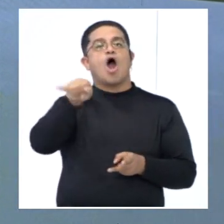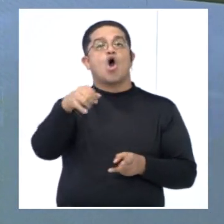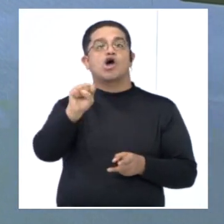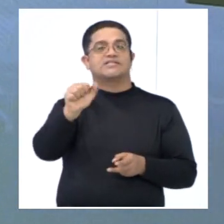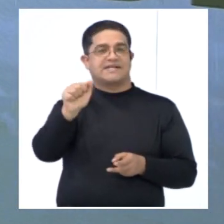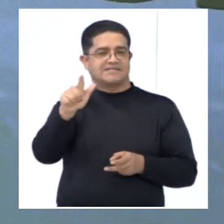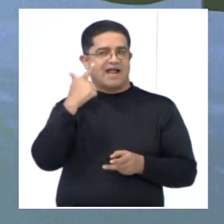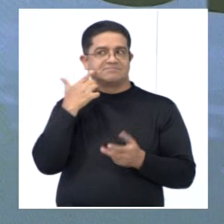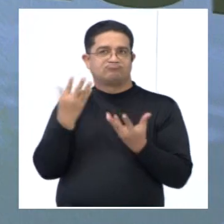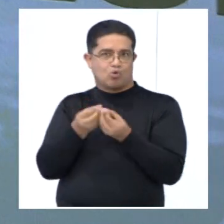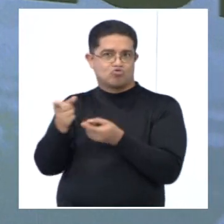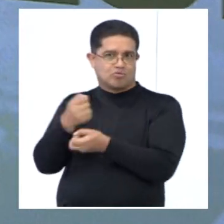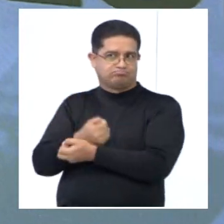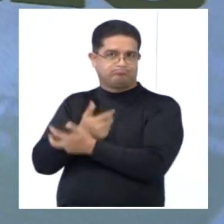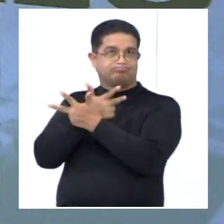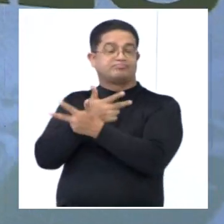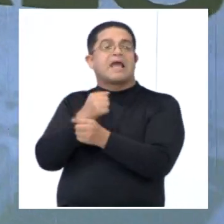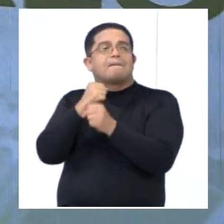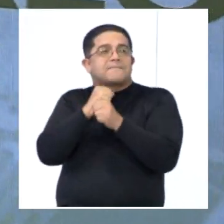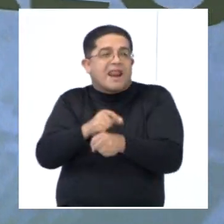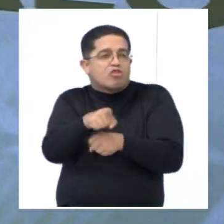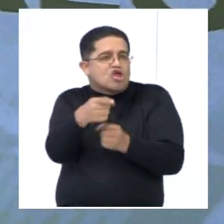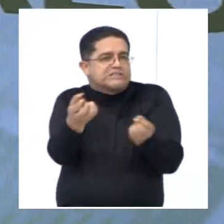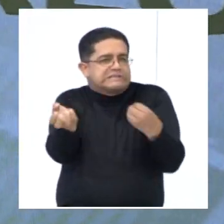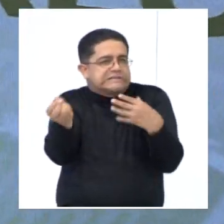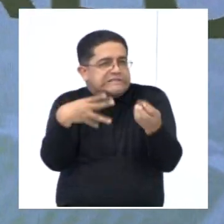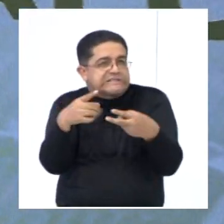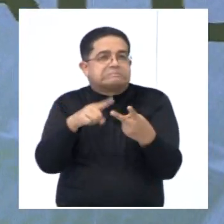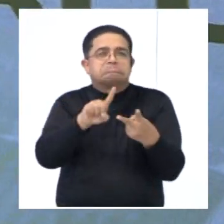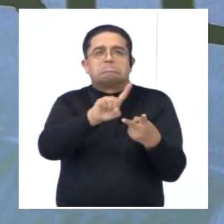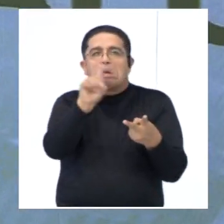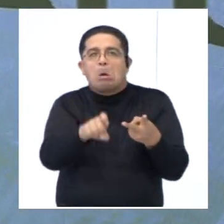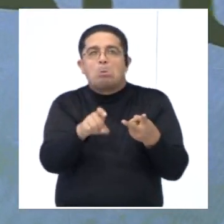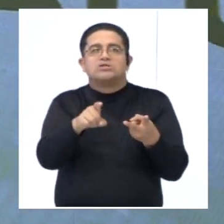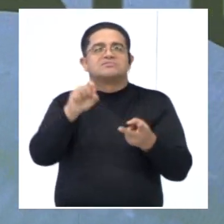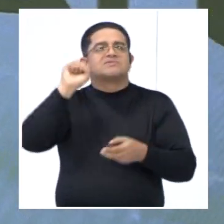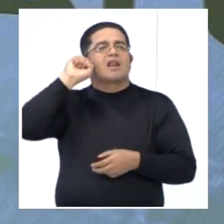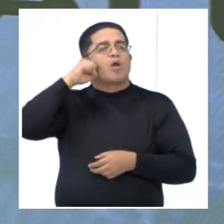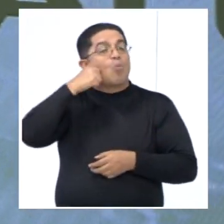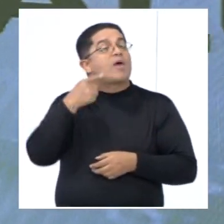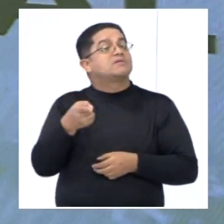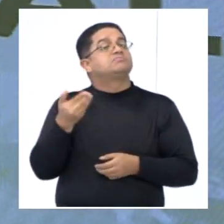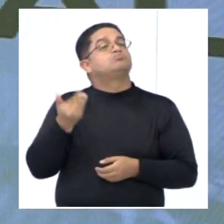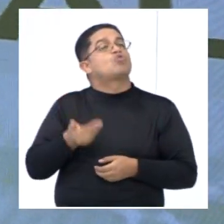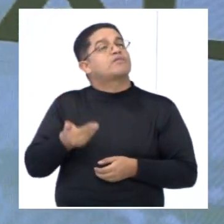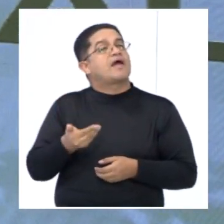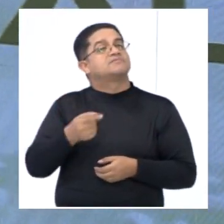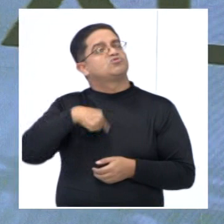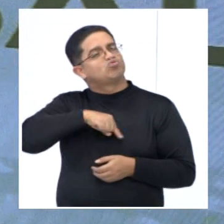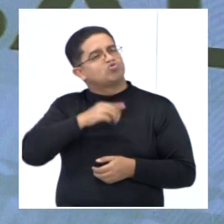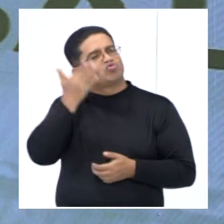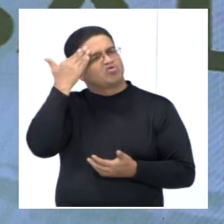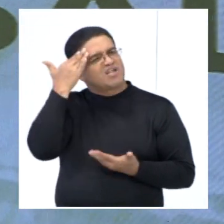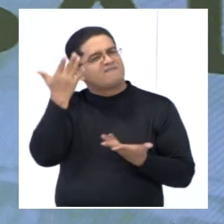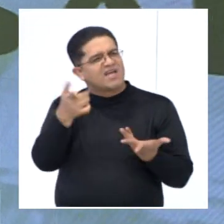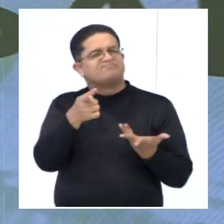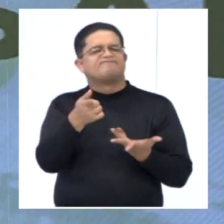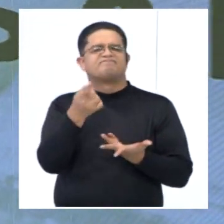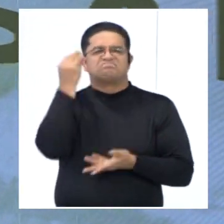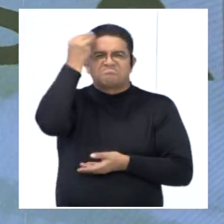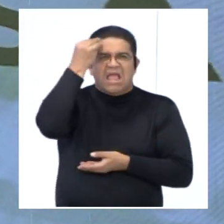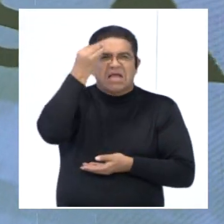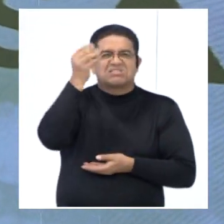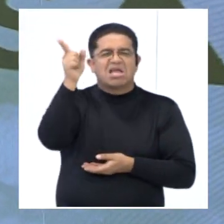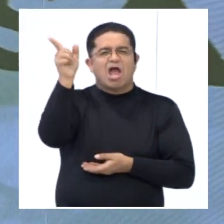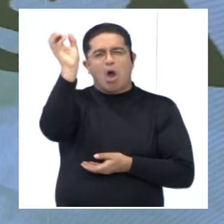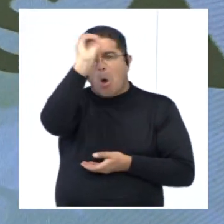nuestra especialista, como siempre, esperando su participación, su pregunta. Recuerda que es muy importante para nosotros saber qué es lo que ustedes piensan y además qué